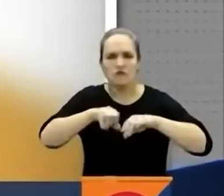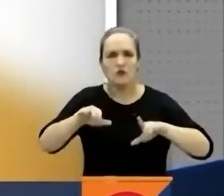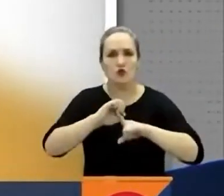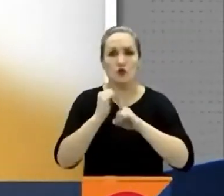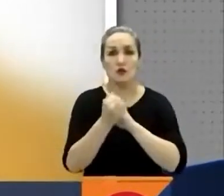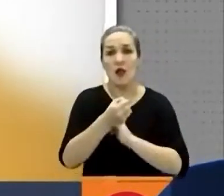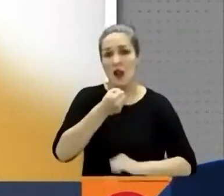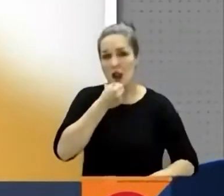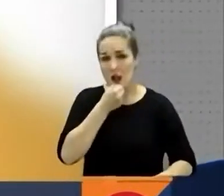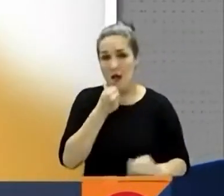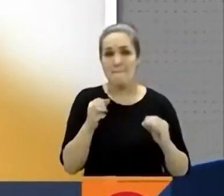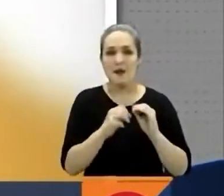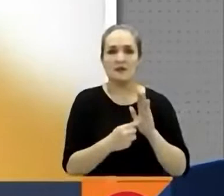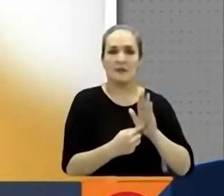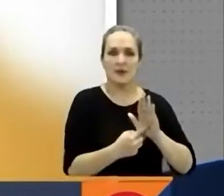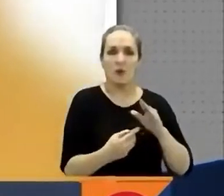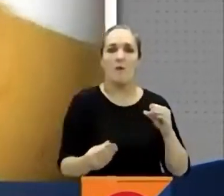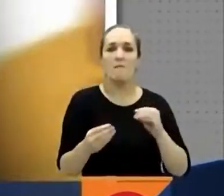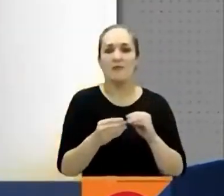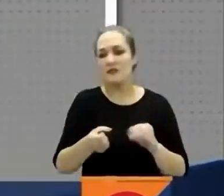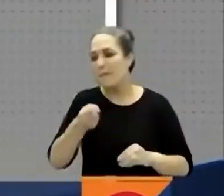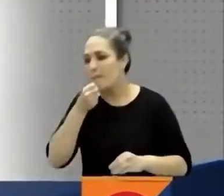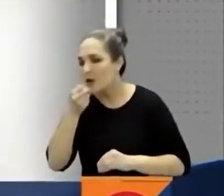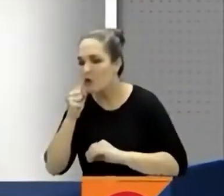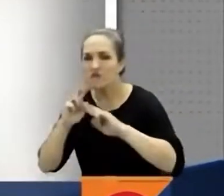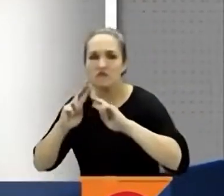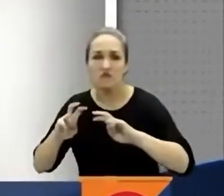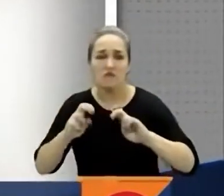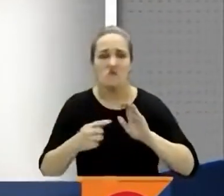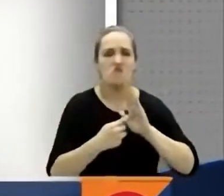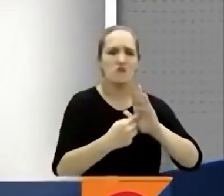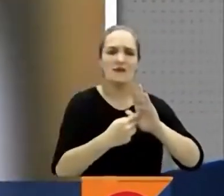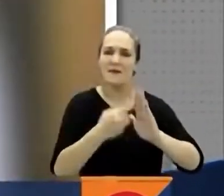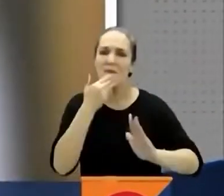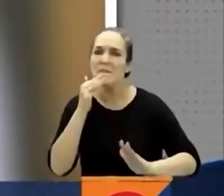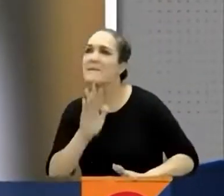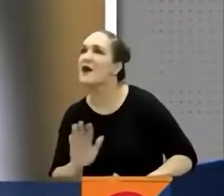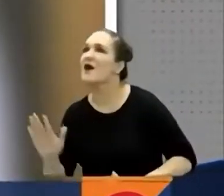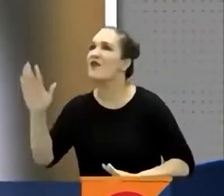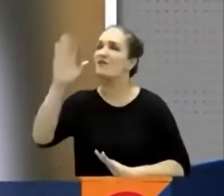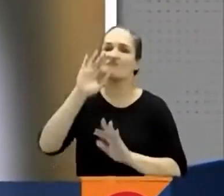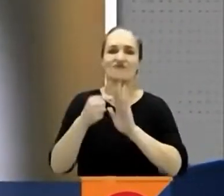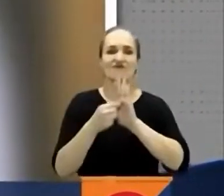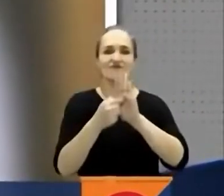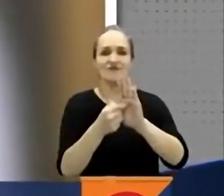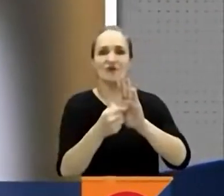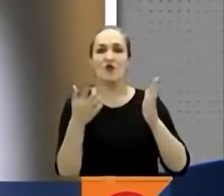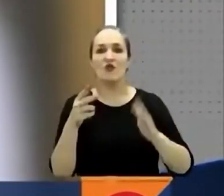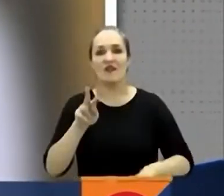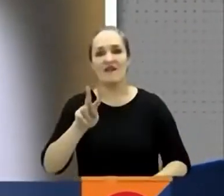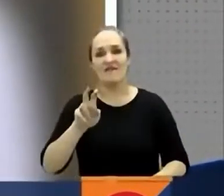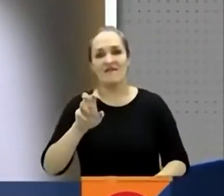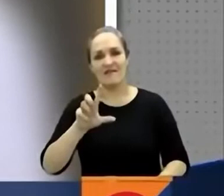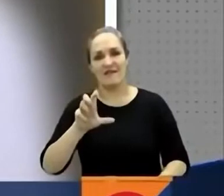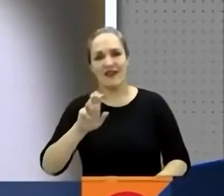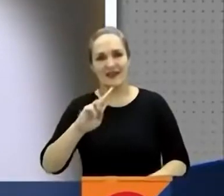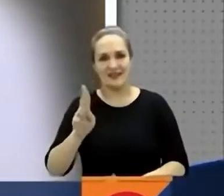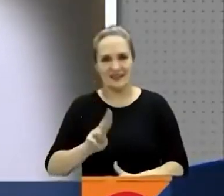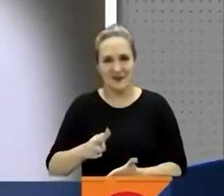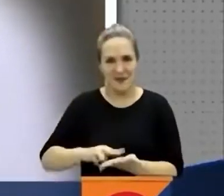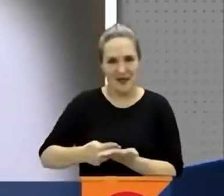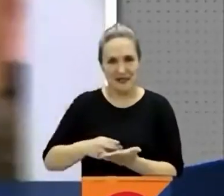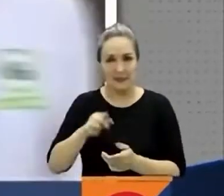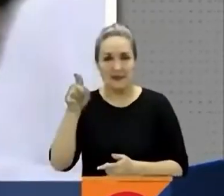locutor, presentador y periodista y trabajó por mostrar lo mejor de su región en la provincia de Vélez. Desde RTVC